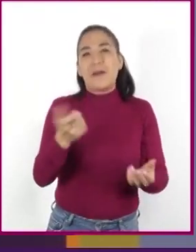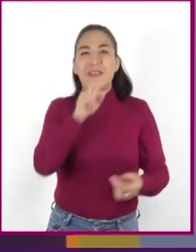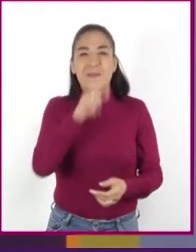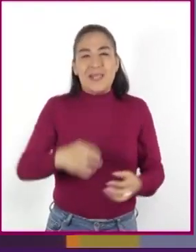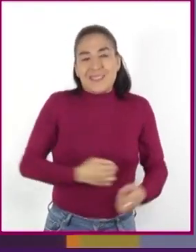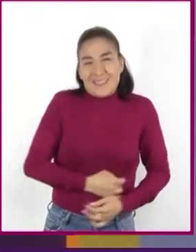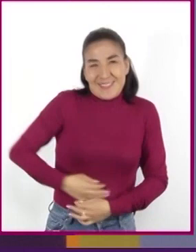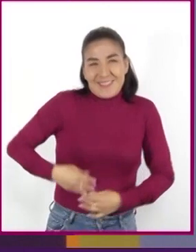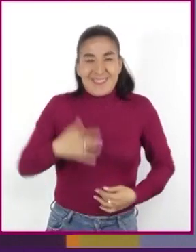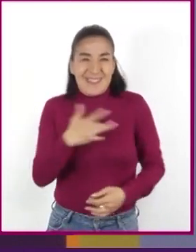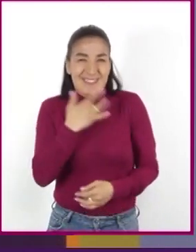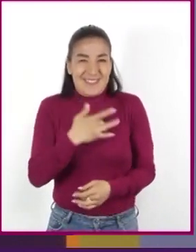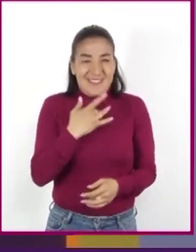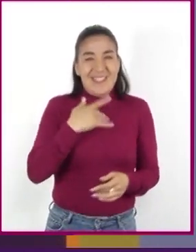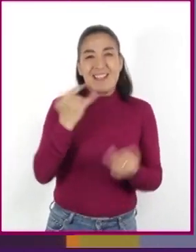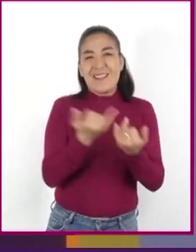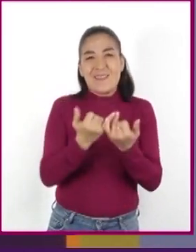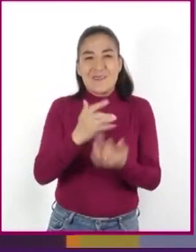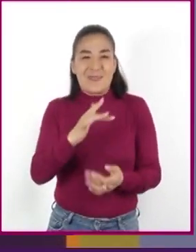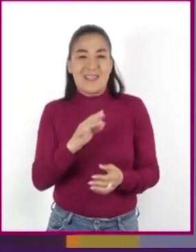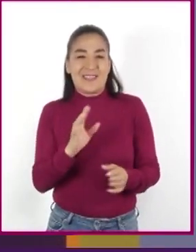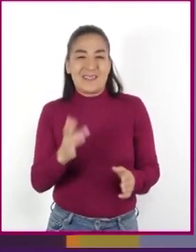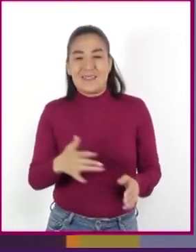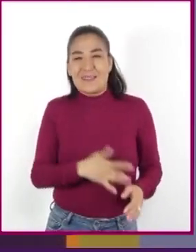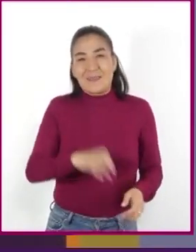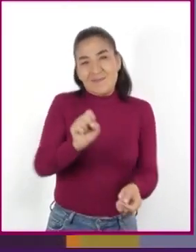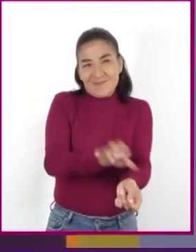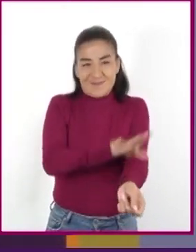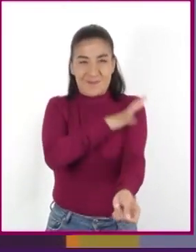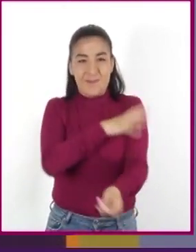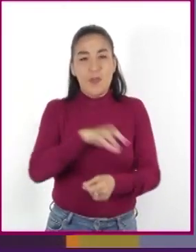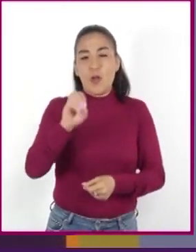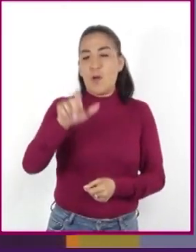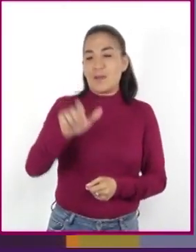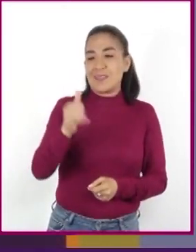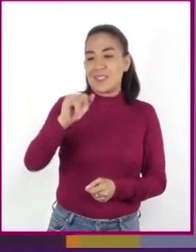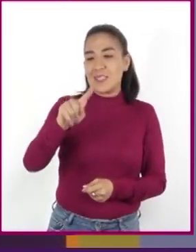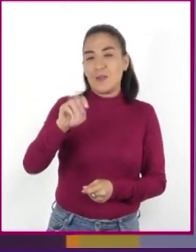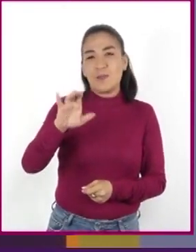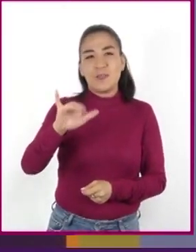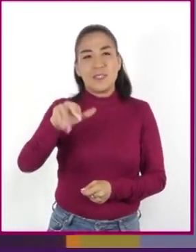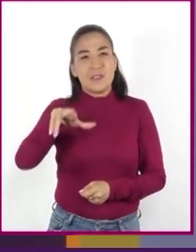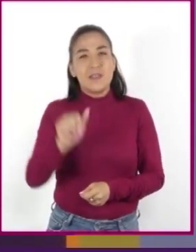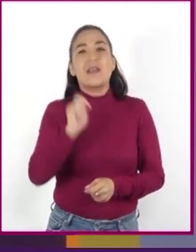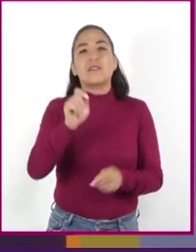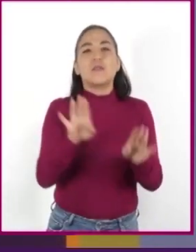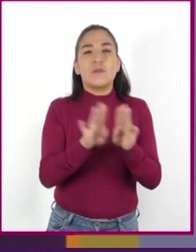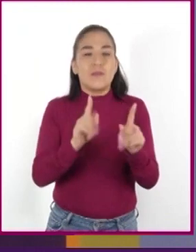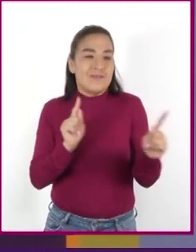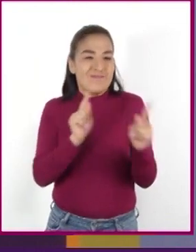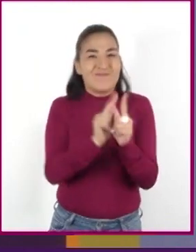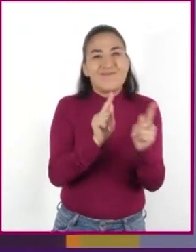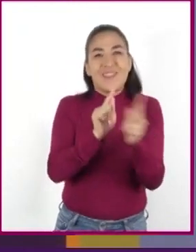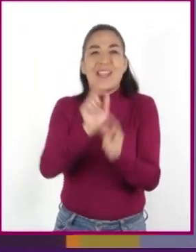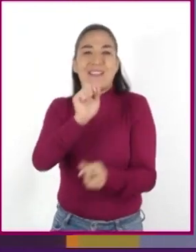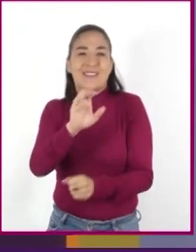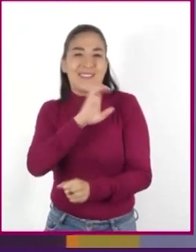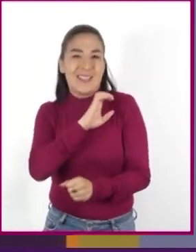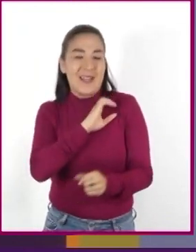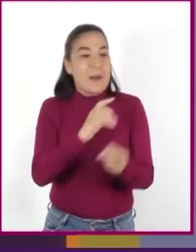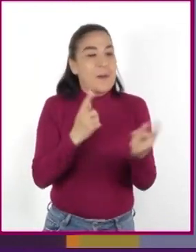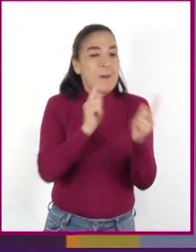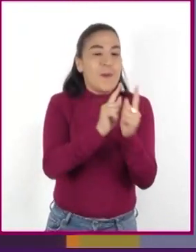en el estómago. Oxitocina. En la sustancia del apego. Bajo sus efectos sentimos